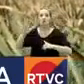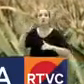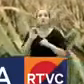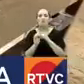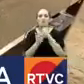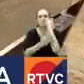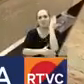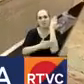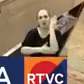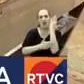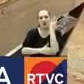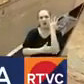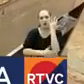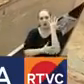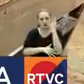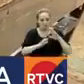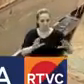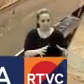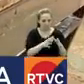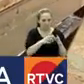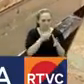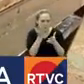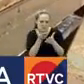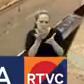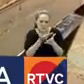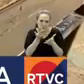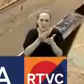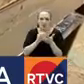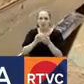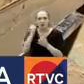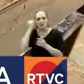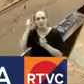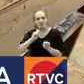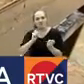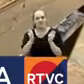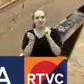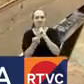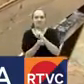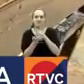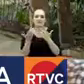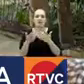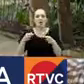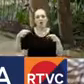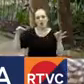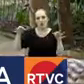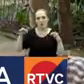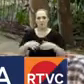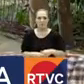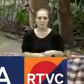postcultivo para crear un emprendimiento creativo e innovador. Es un proceso para